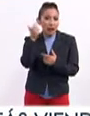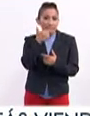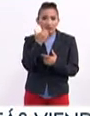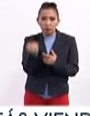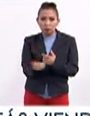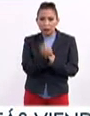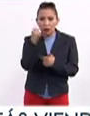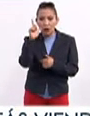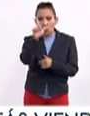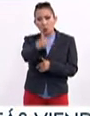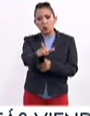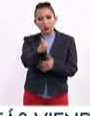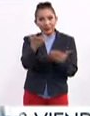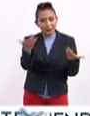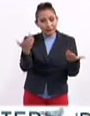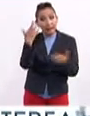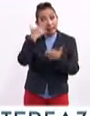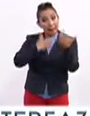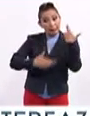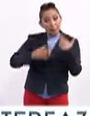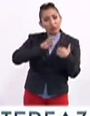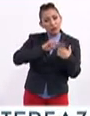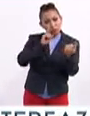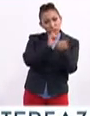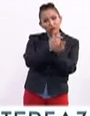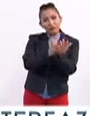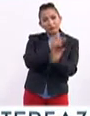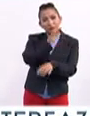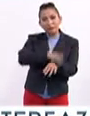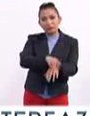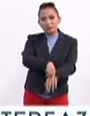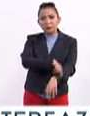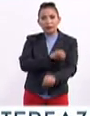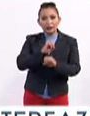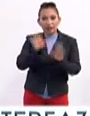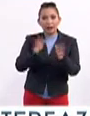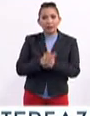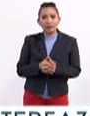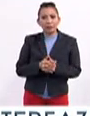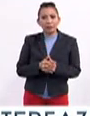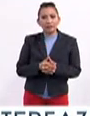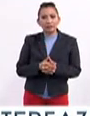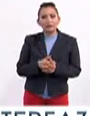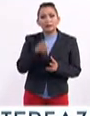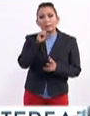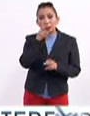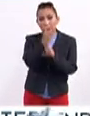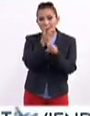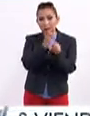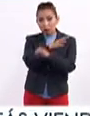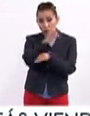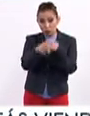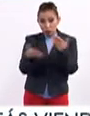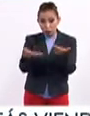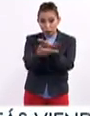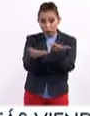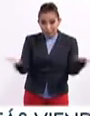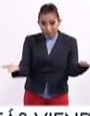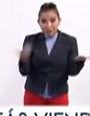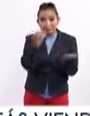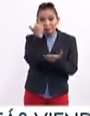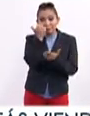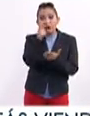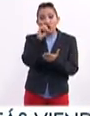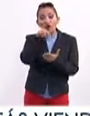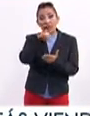mejor el próximo lunes. Ojalá que regresando podamos platicar más. Claro, abierto eso y también quisiera invitar a todos los alumnos